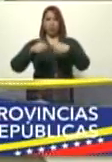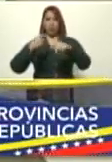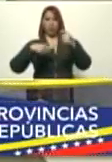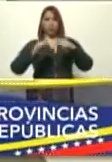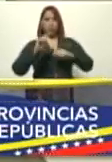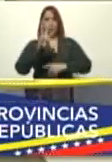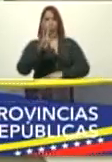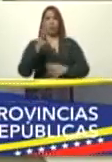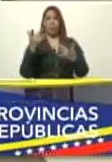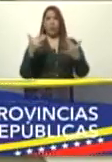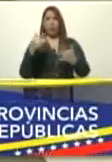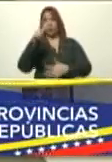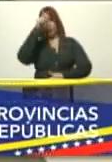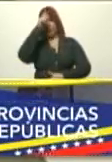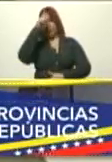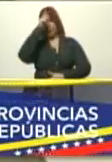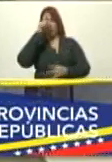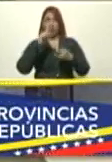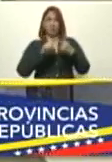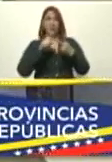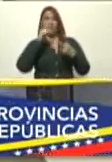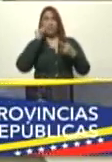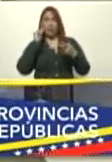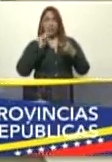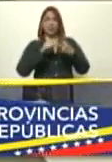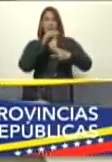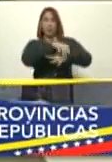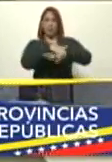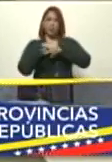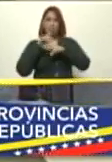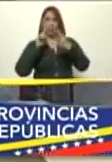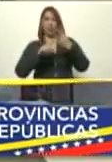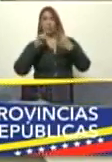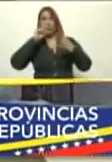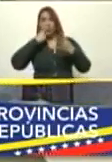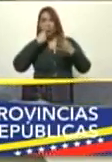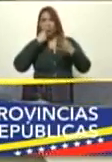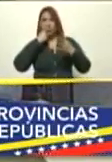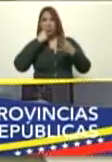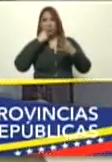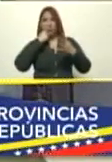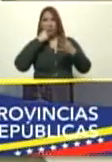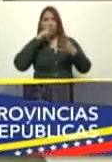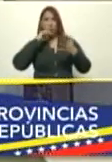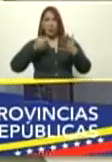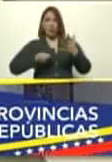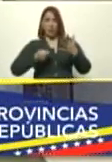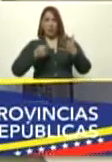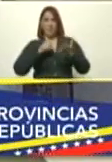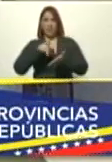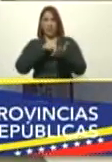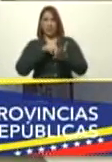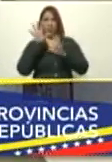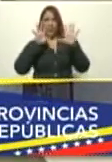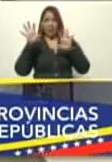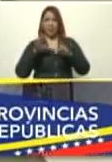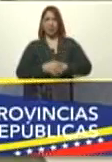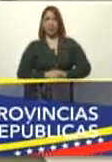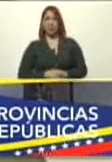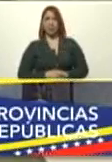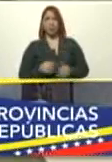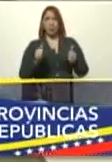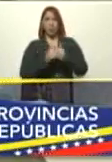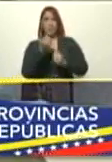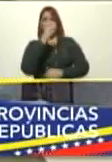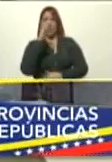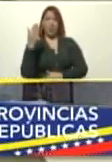Alemania, Francia, Reino Unido, Rusia, Ucrania, con la intermediación